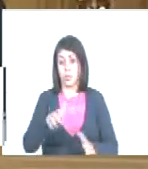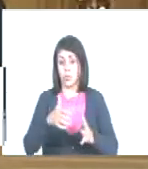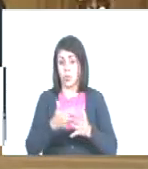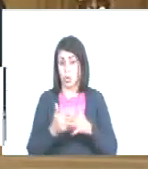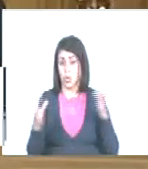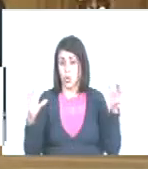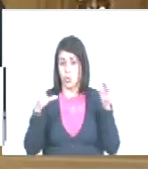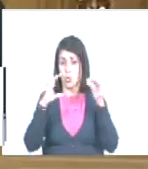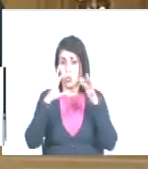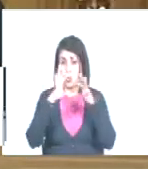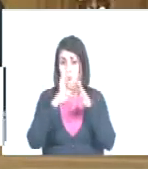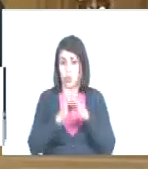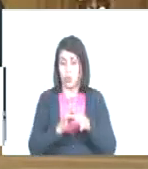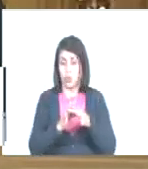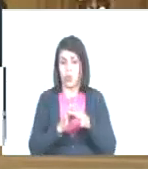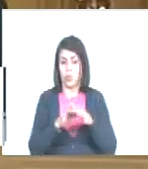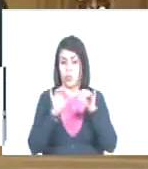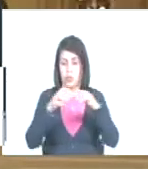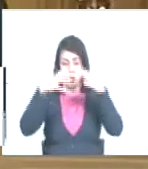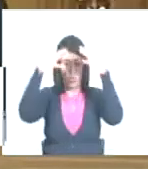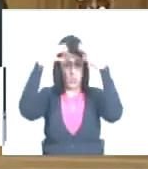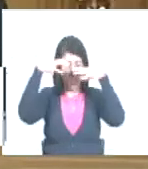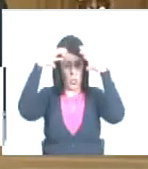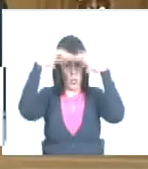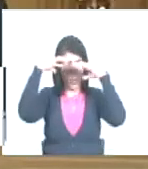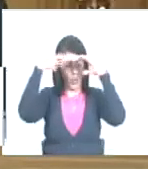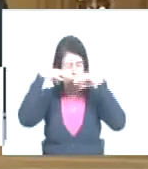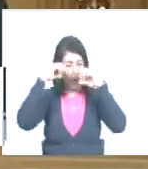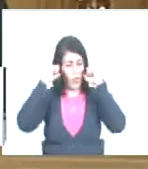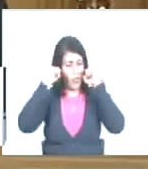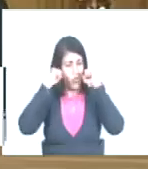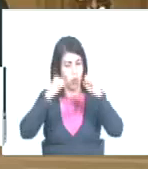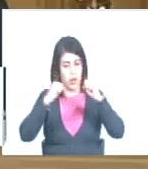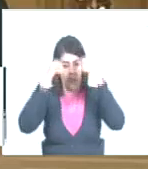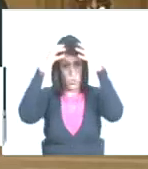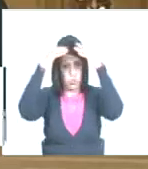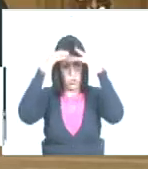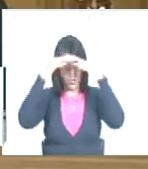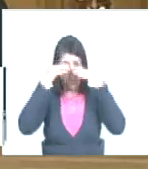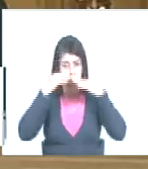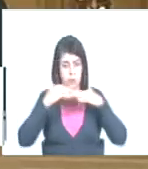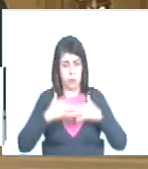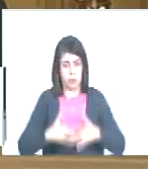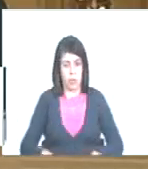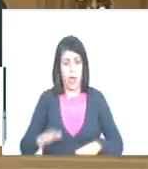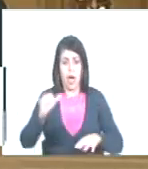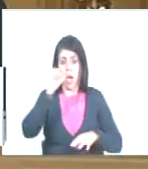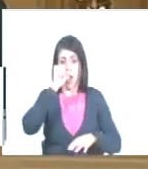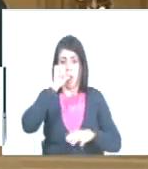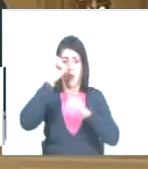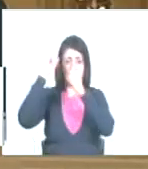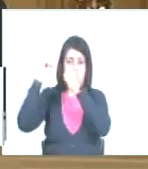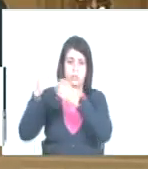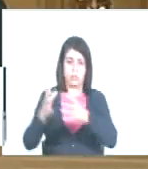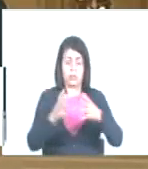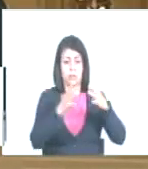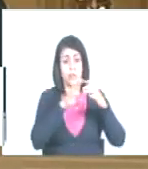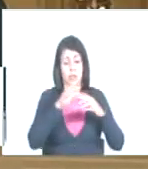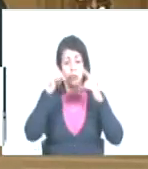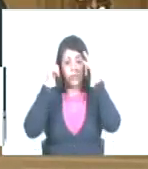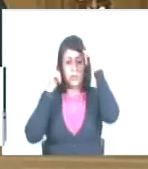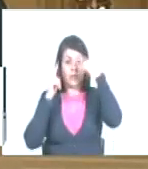comunión, bajo esa lluvia infinita, bañados en agua bendita, nuestro comandante Chávez nos dijo, a quienes